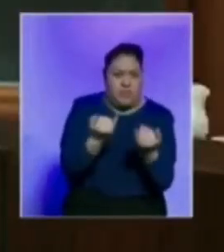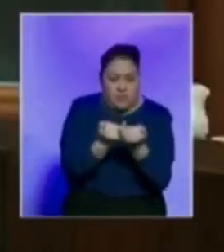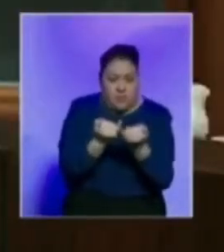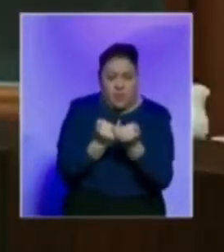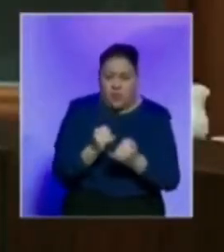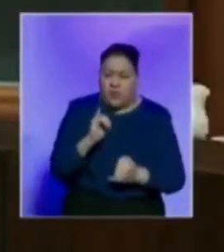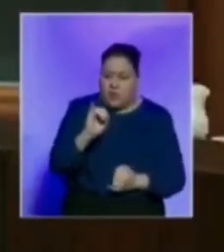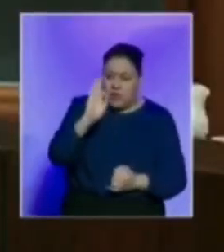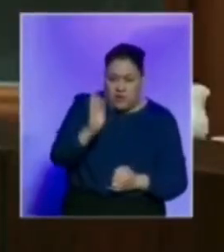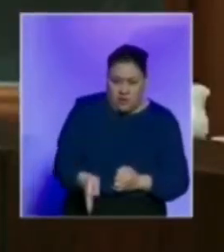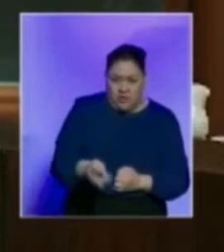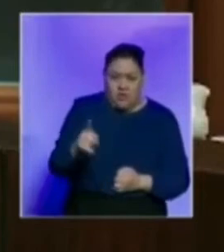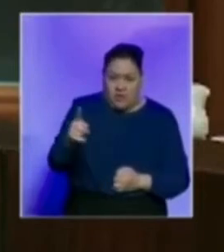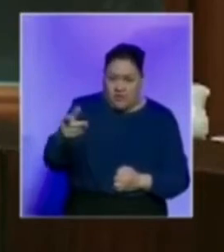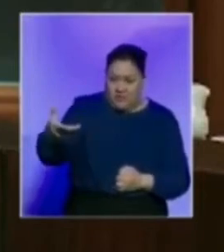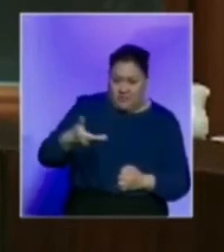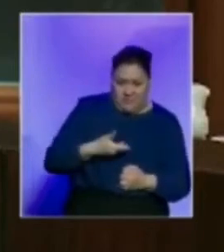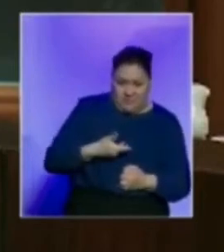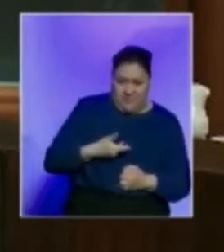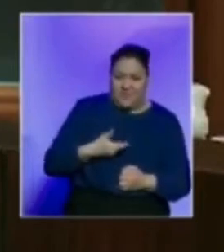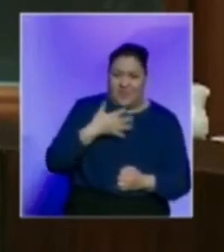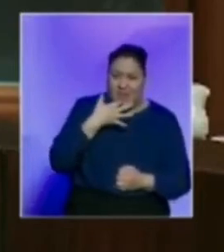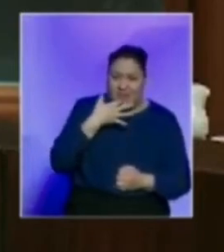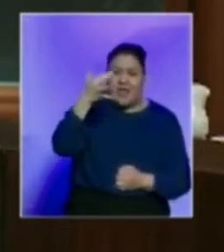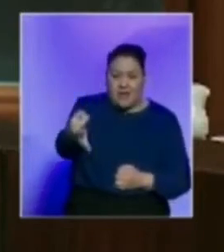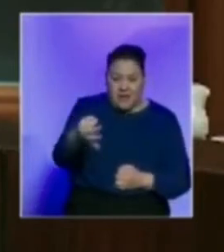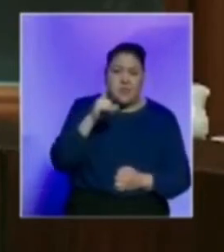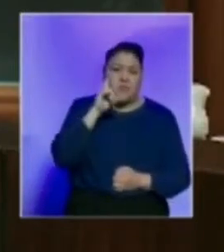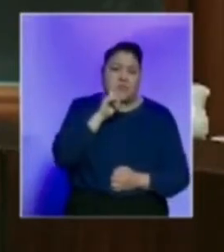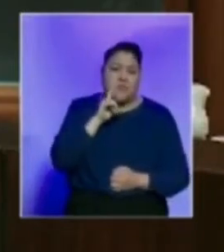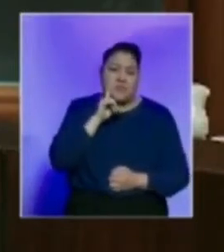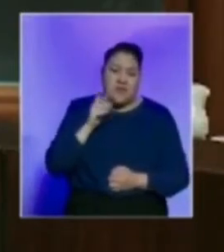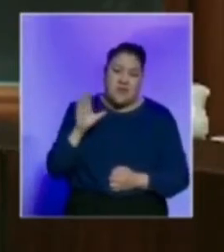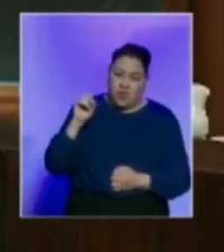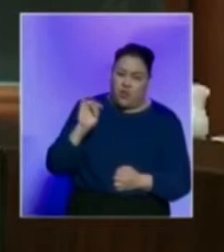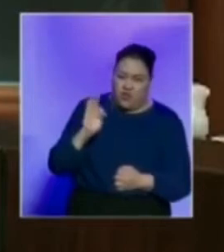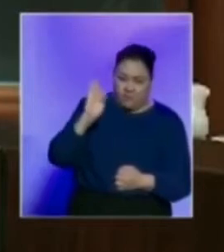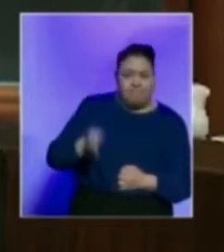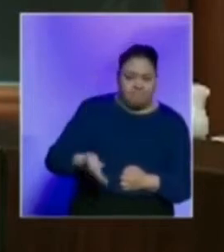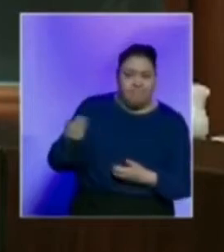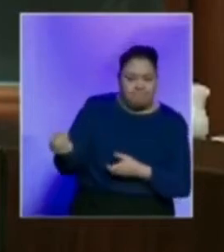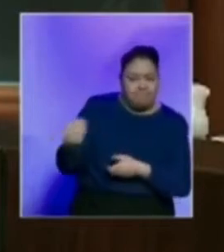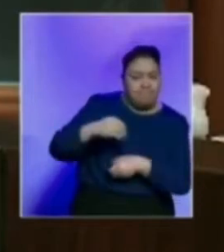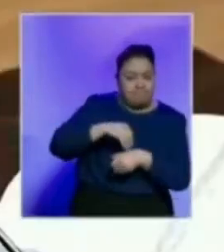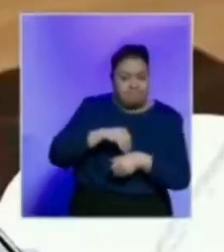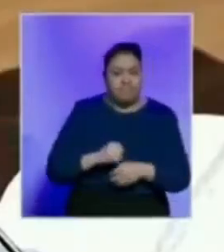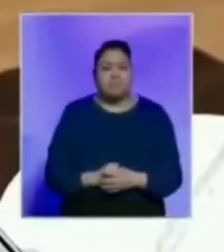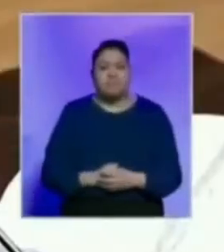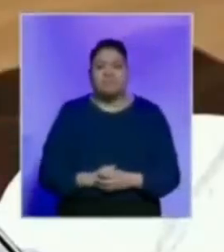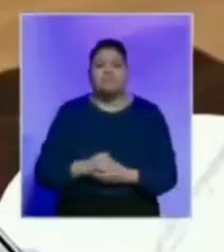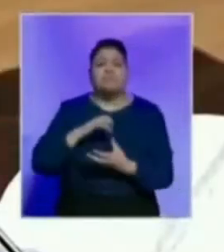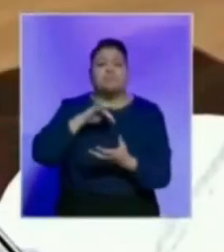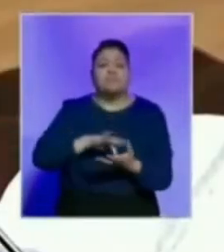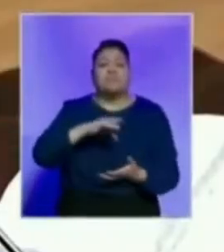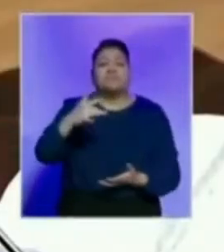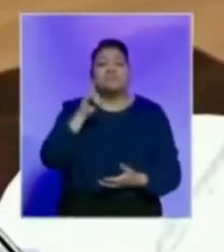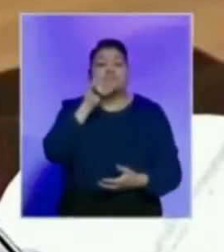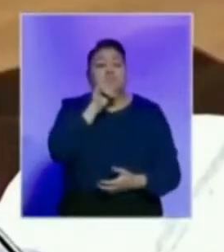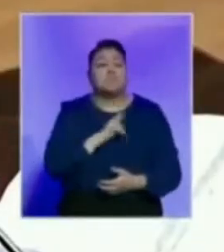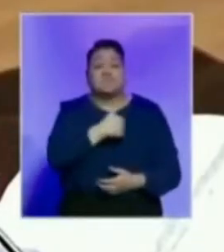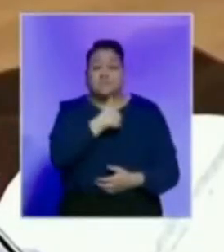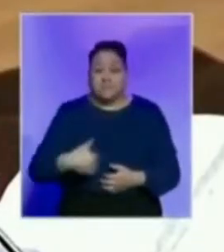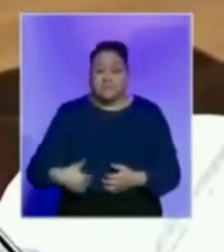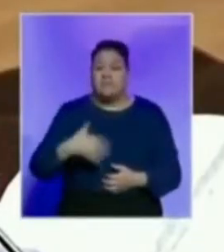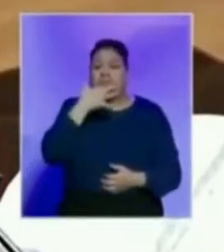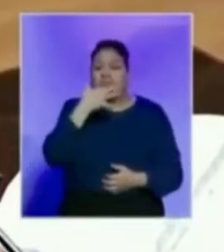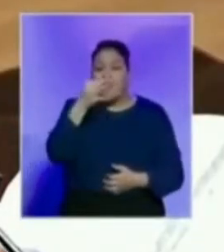me sumo a la solicitud de exhorto que hace la magistrada Janine Otalora Malasí. Muchas gracias, magistrada